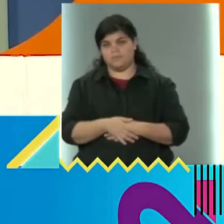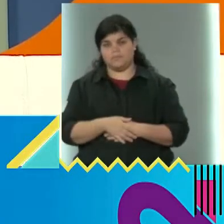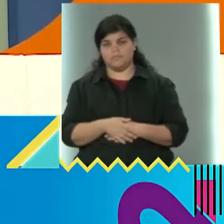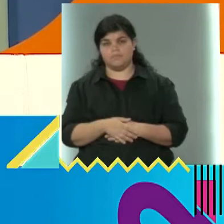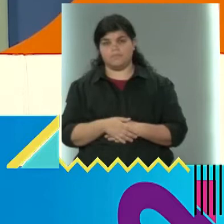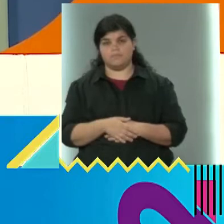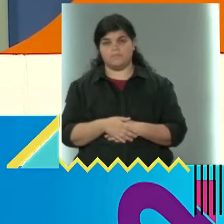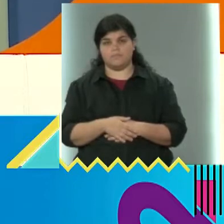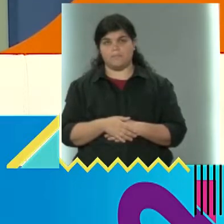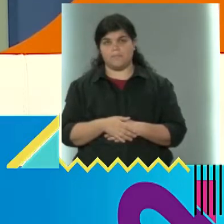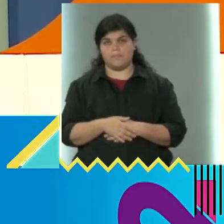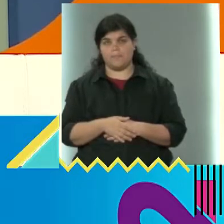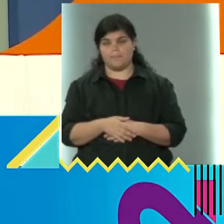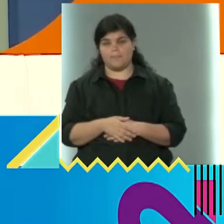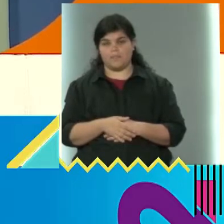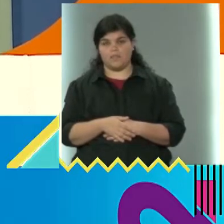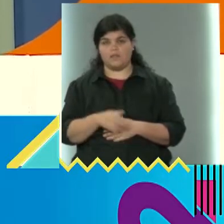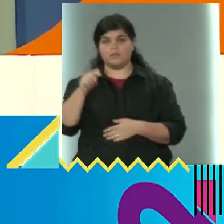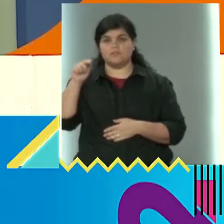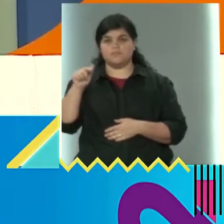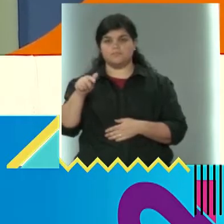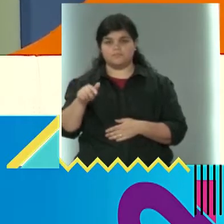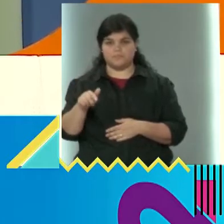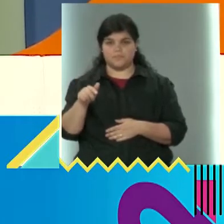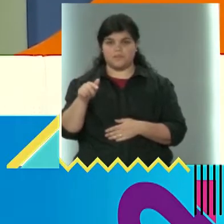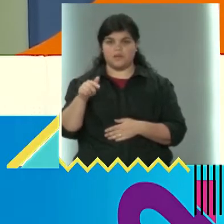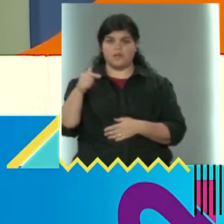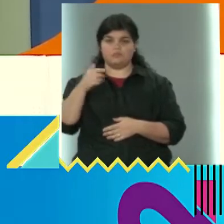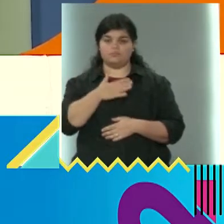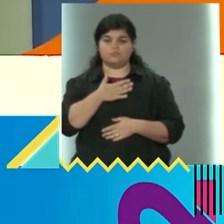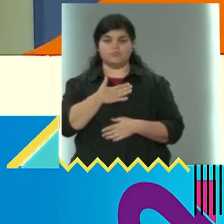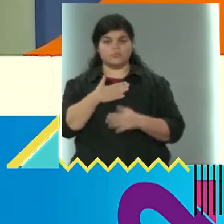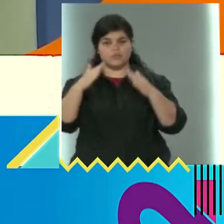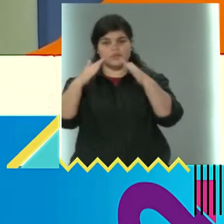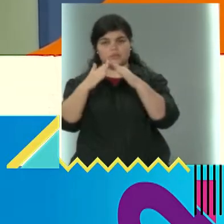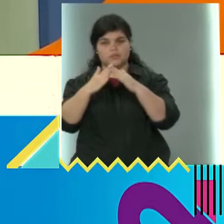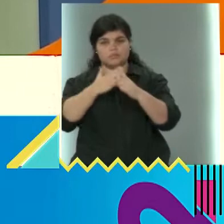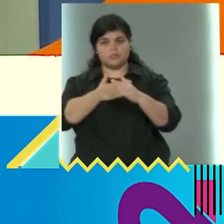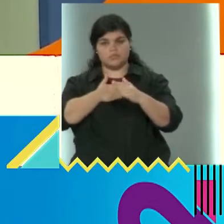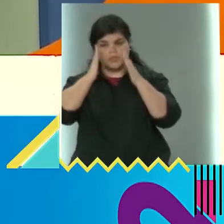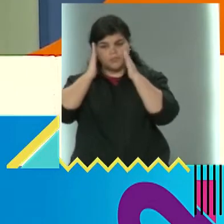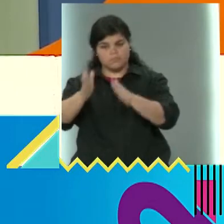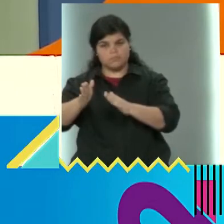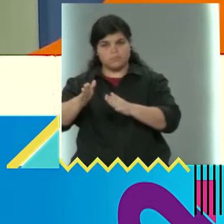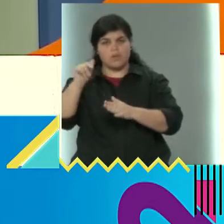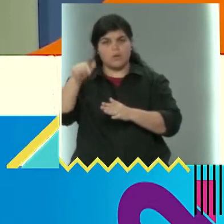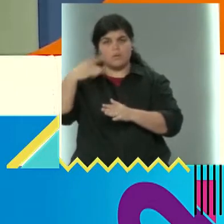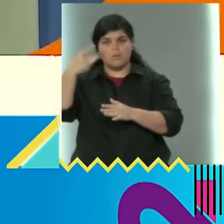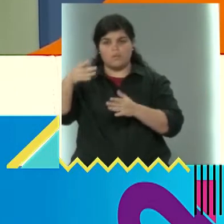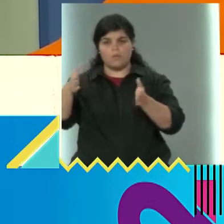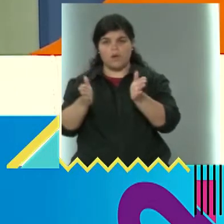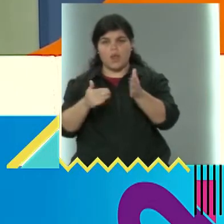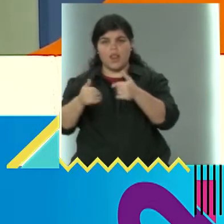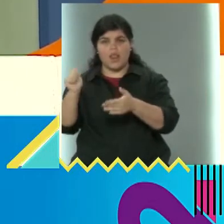Obviamente el acervo cultural que tenemos de la casa propia es la de material. Los mendocinos somos del ladrillo,